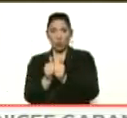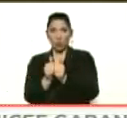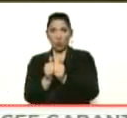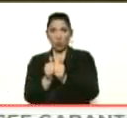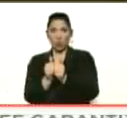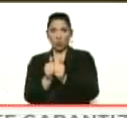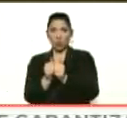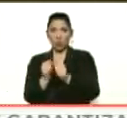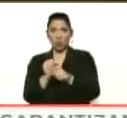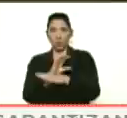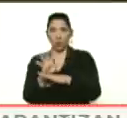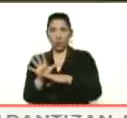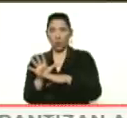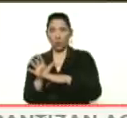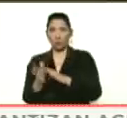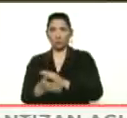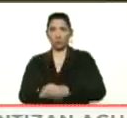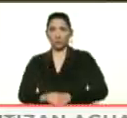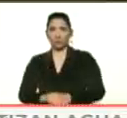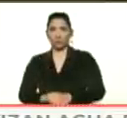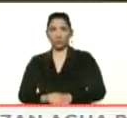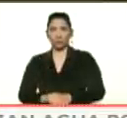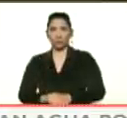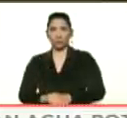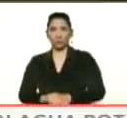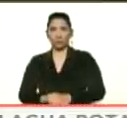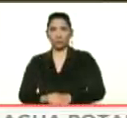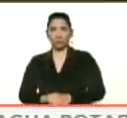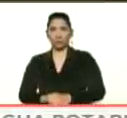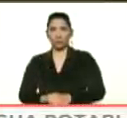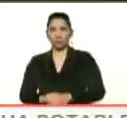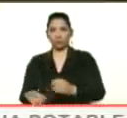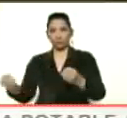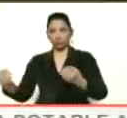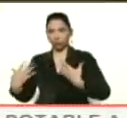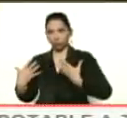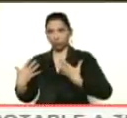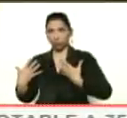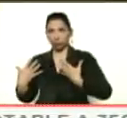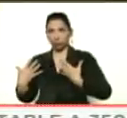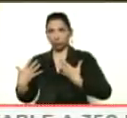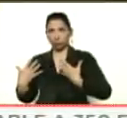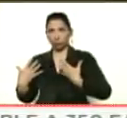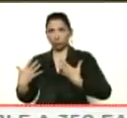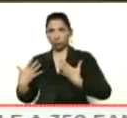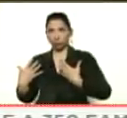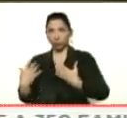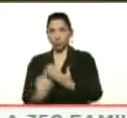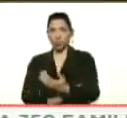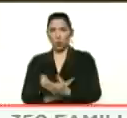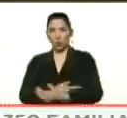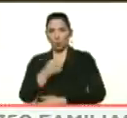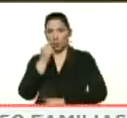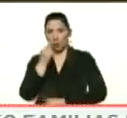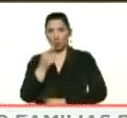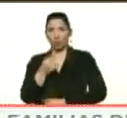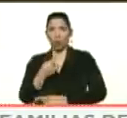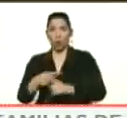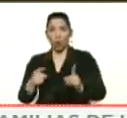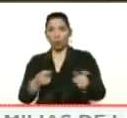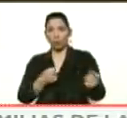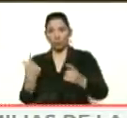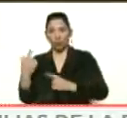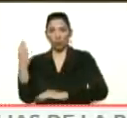con portador del virus, virus COVID-19 y, bueno, contagió al hermano. Es otro caso importado de